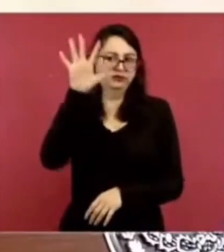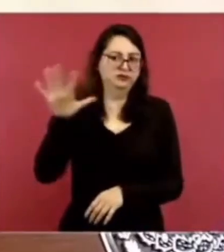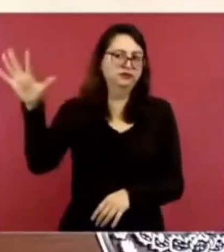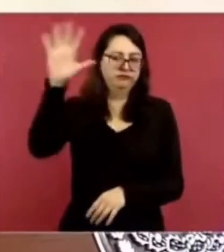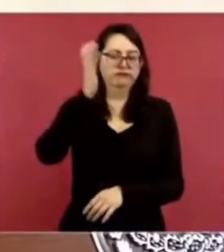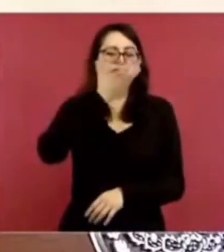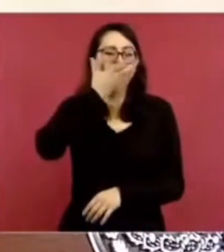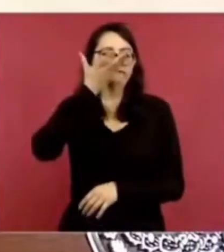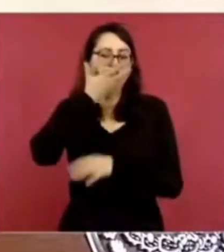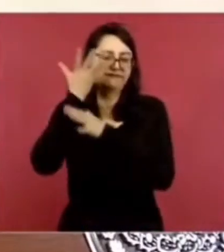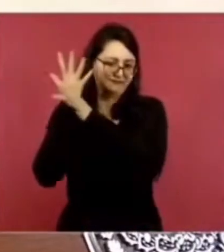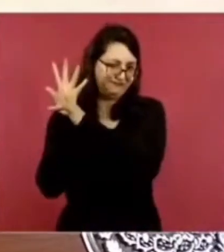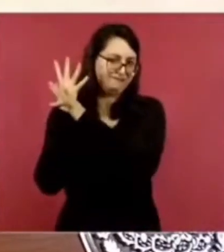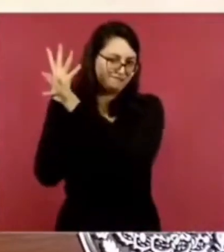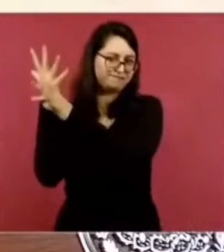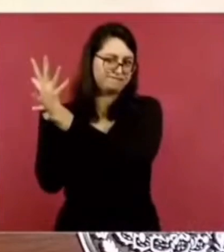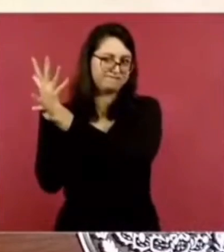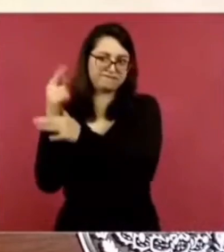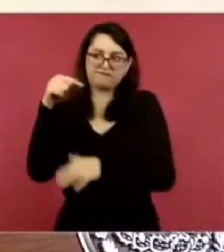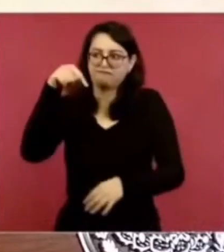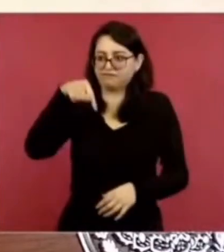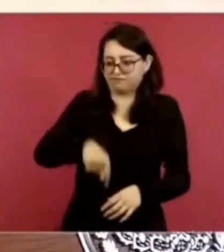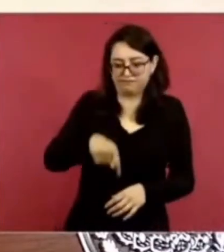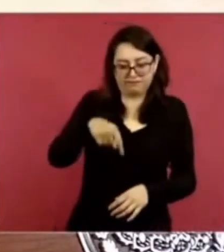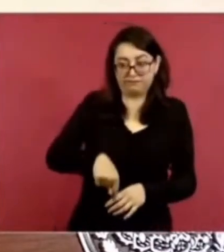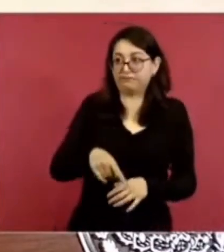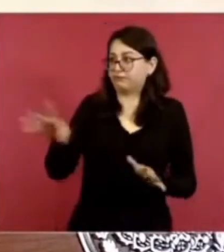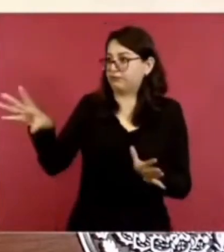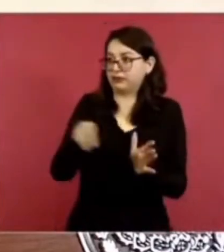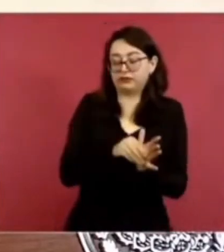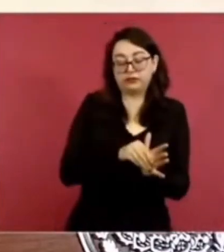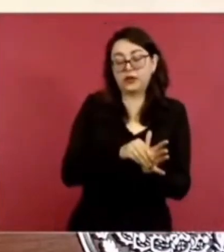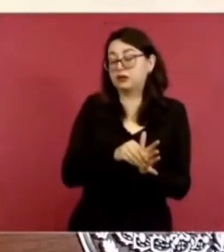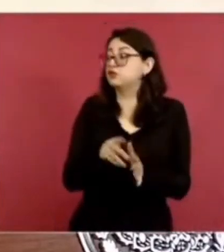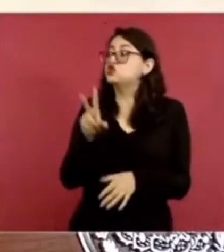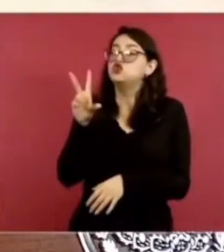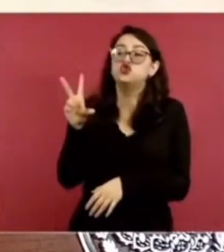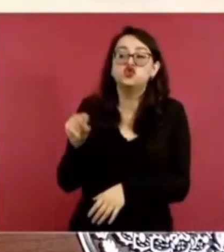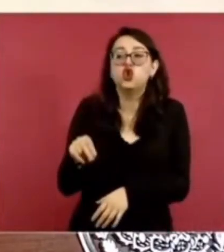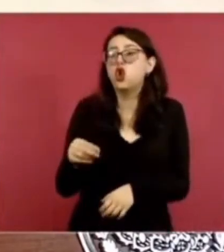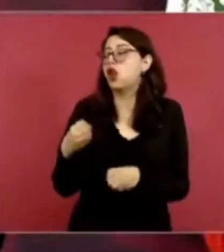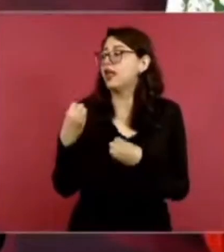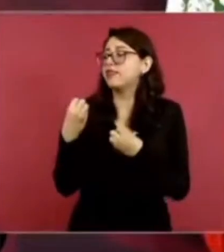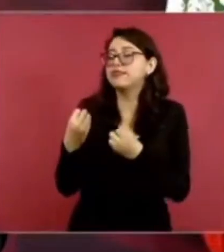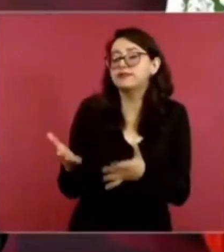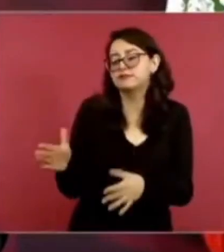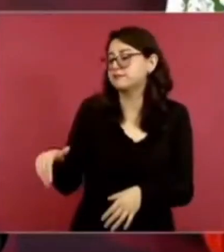y lo aplicaban para todo. Y